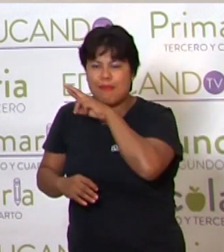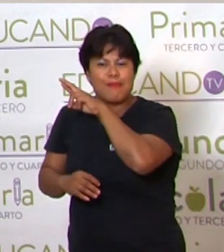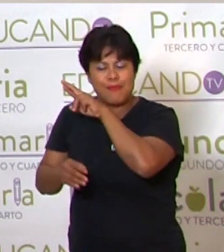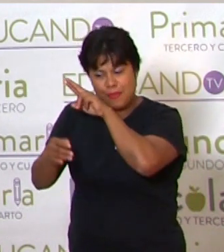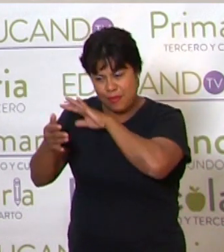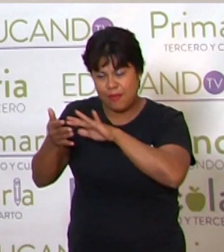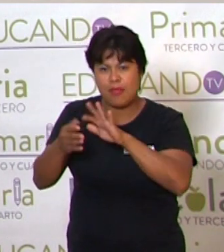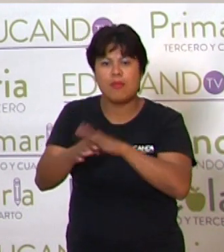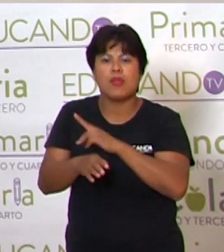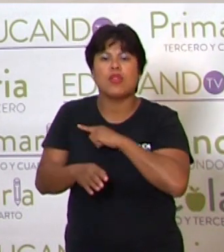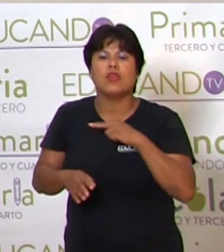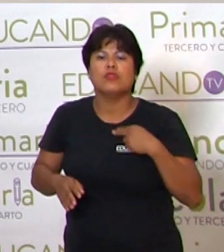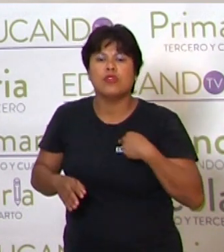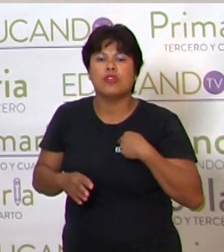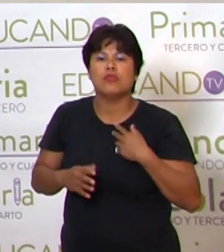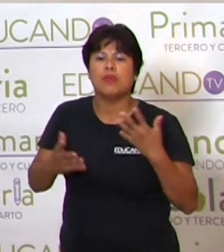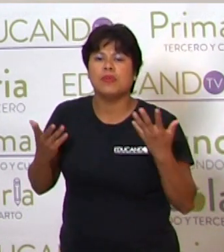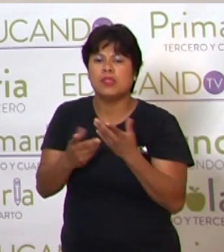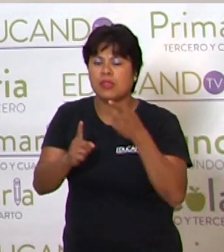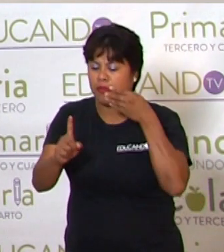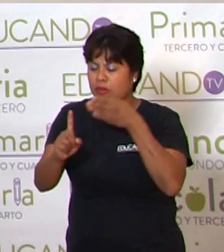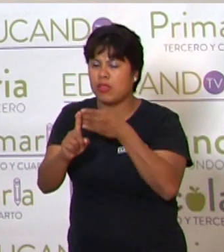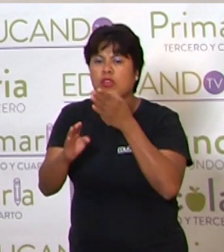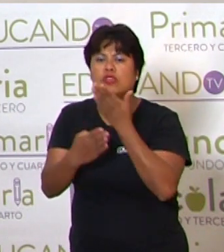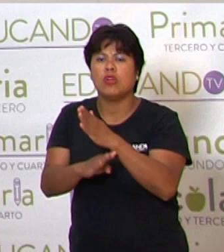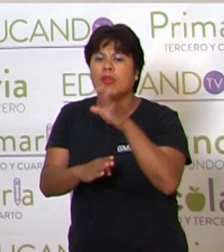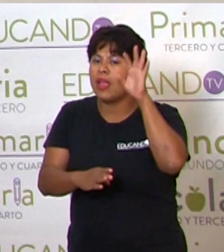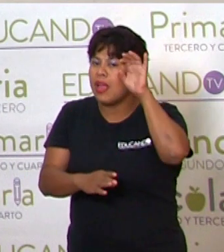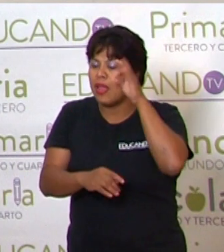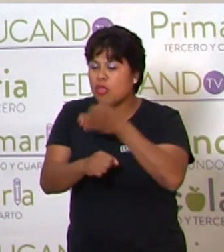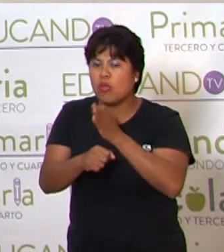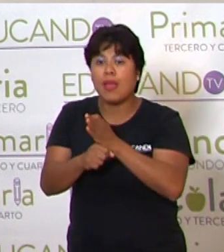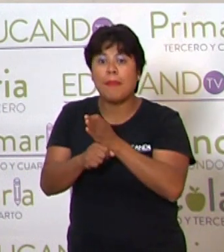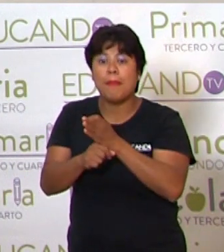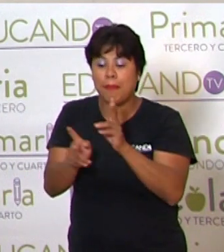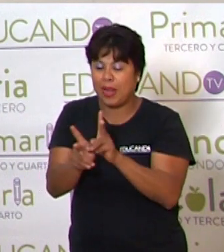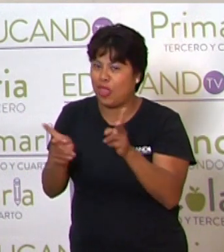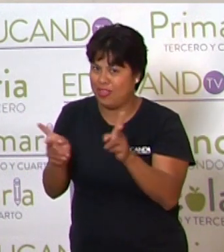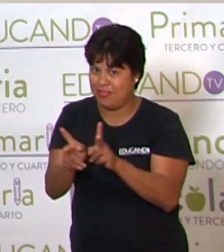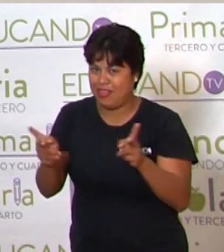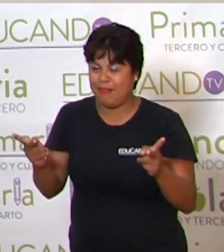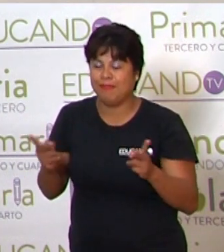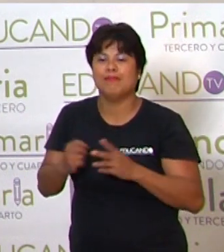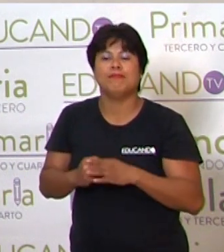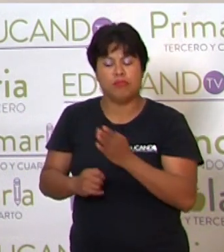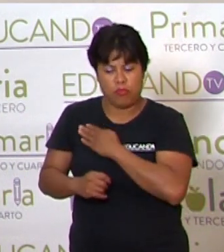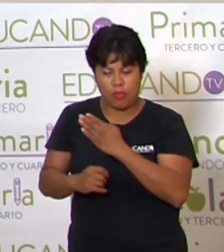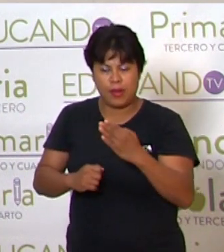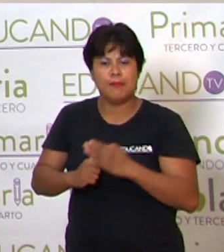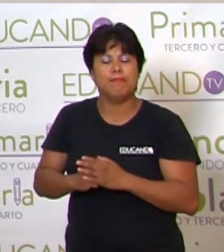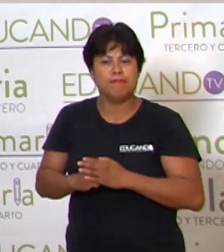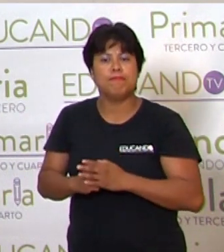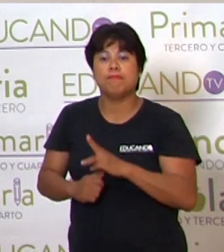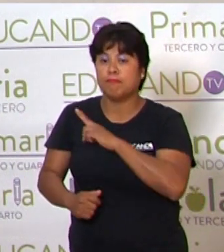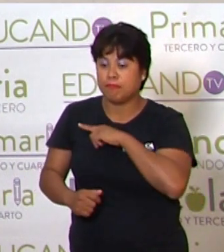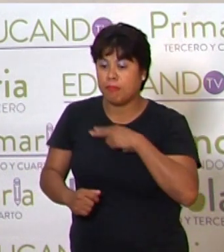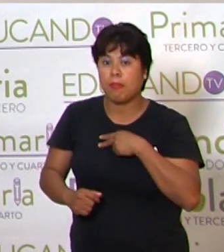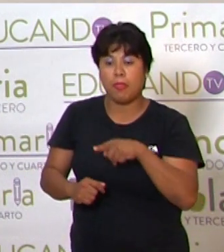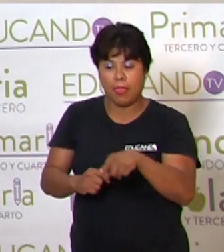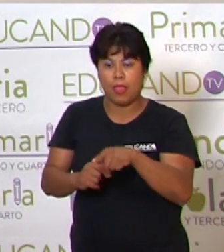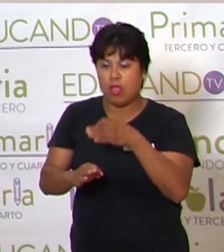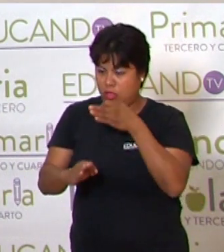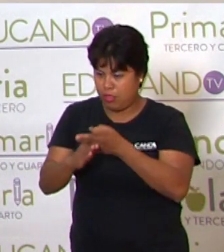rápidamente porque nosotros vamos a estar enfocados en la caricatura periodística. Y bueno, vamos a entrar de